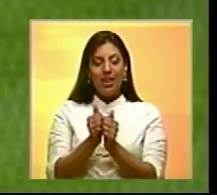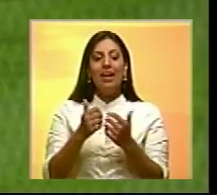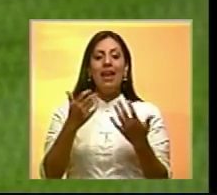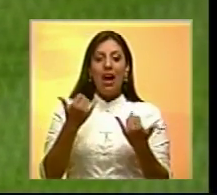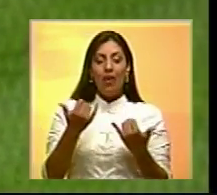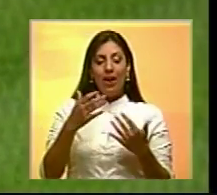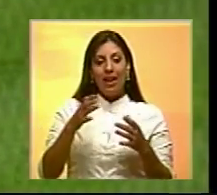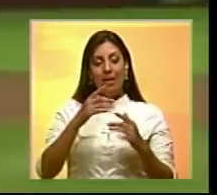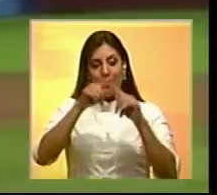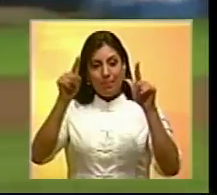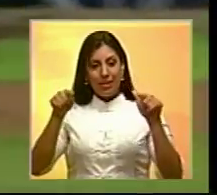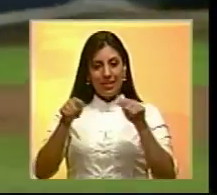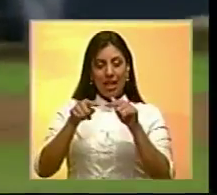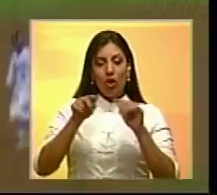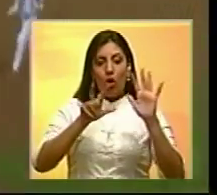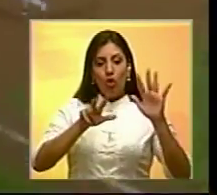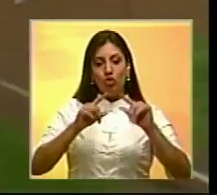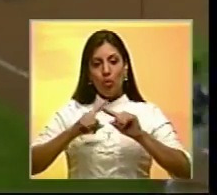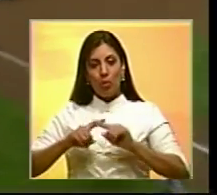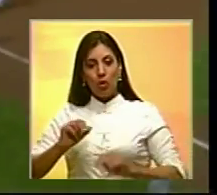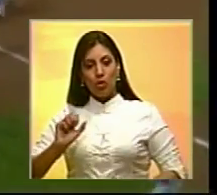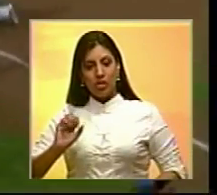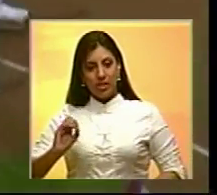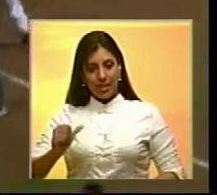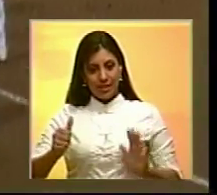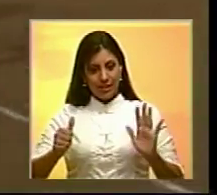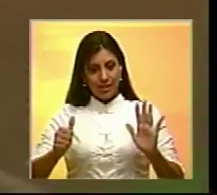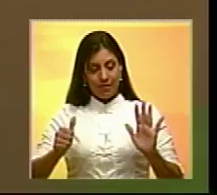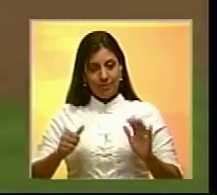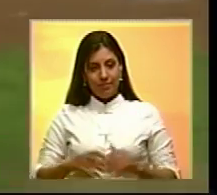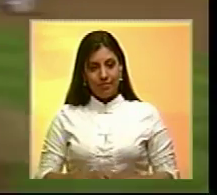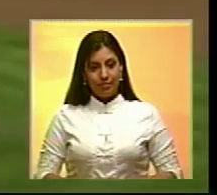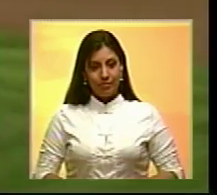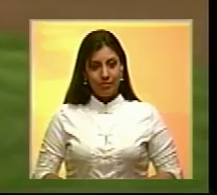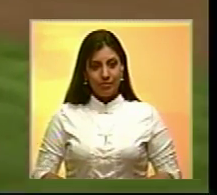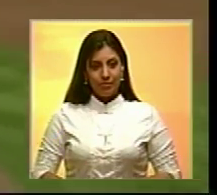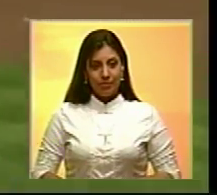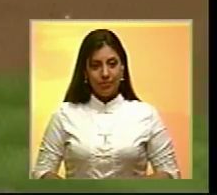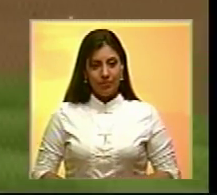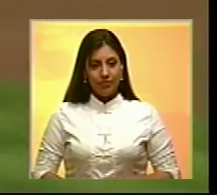quedando la pizarra 8-6.